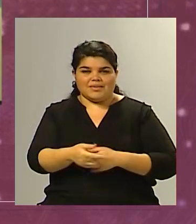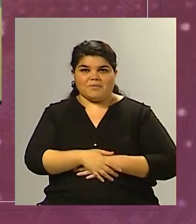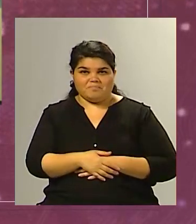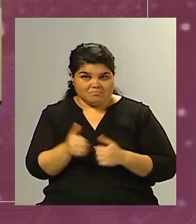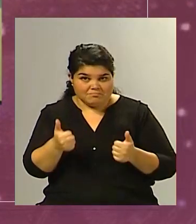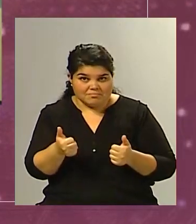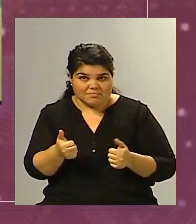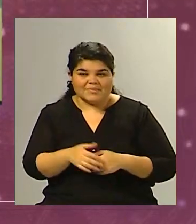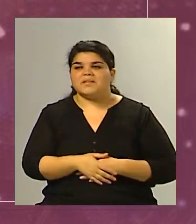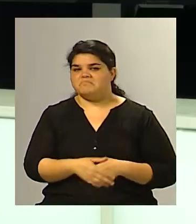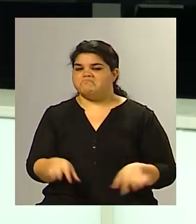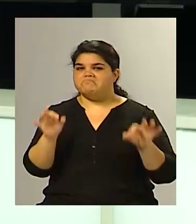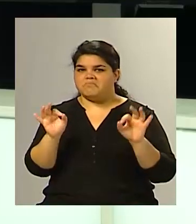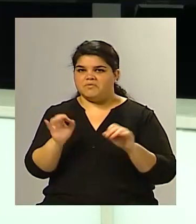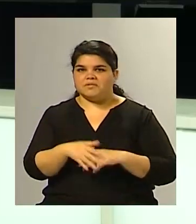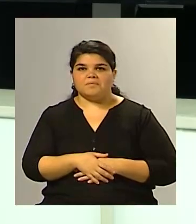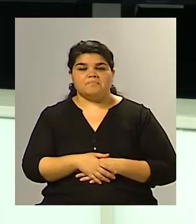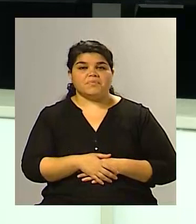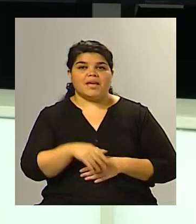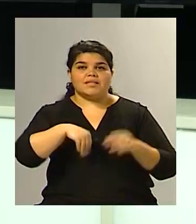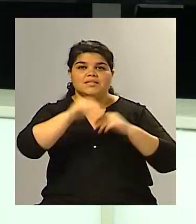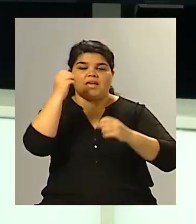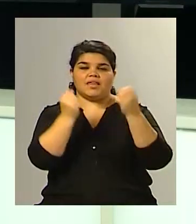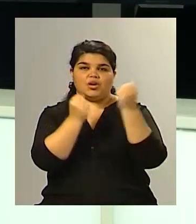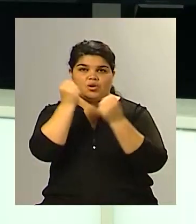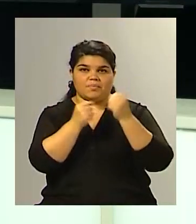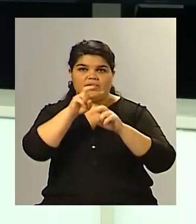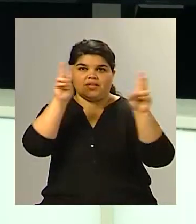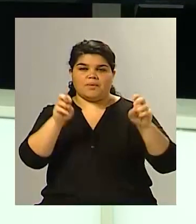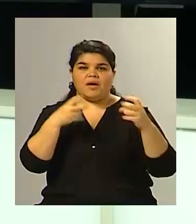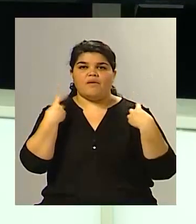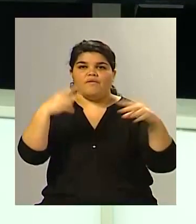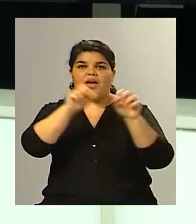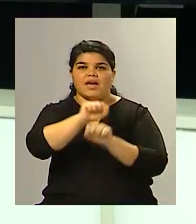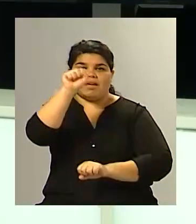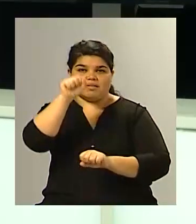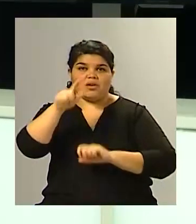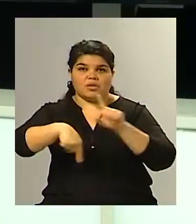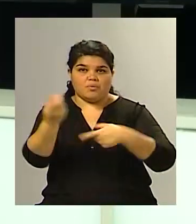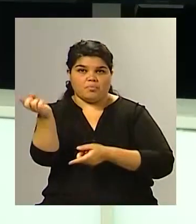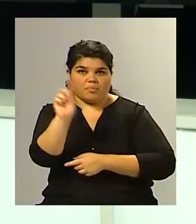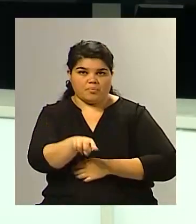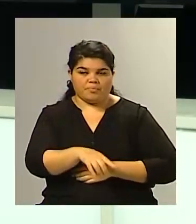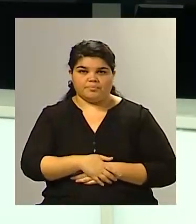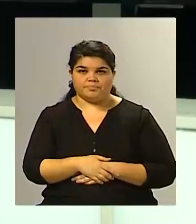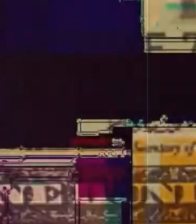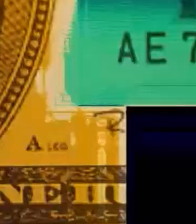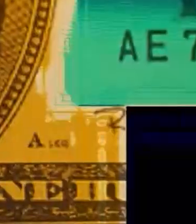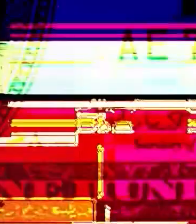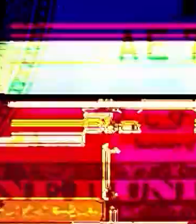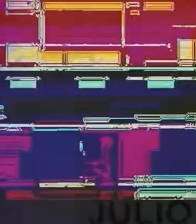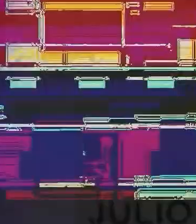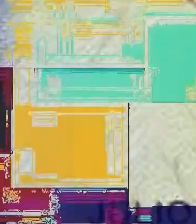parece? Perfecto, dale. Estamos en Chat Económico hablando de viajes de egresados. Enseguida regresamos.